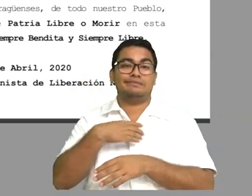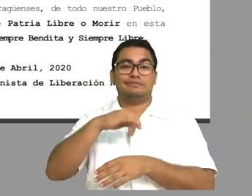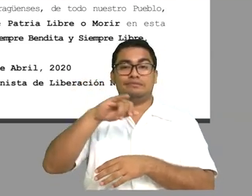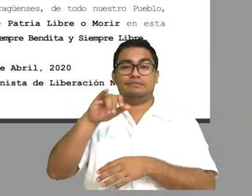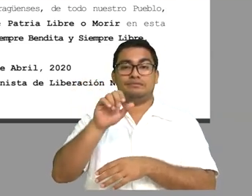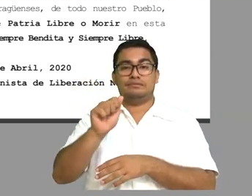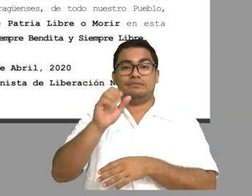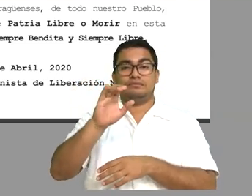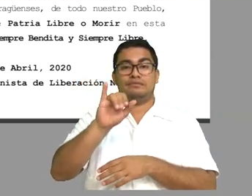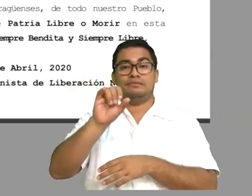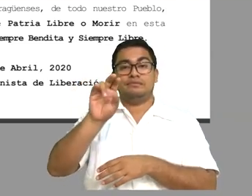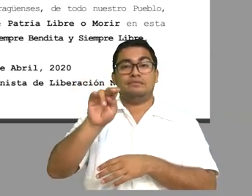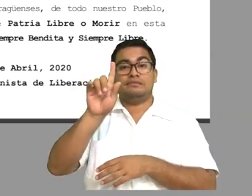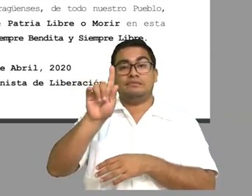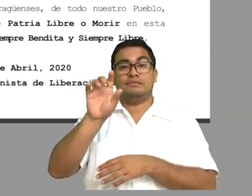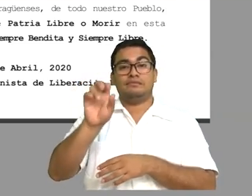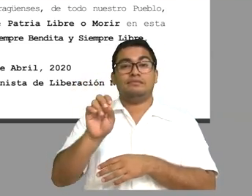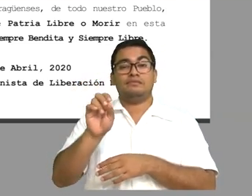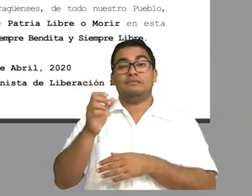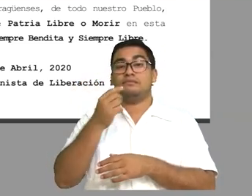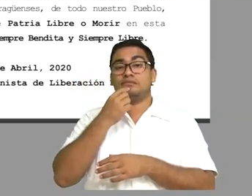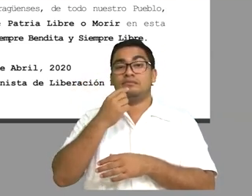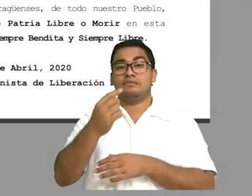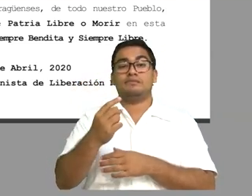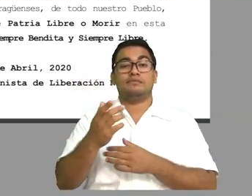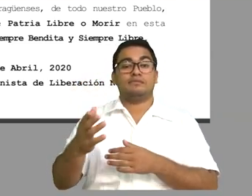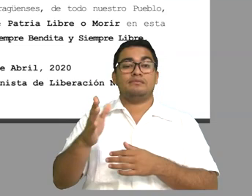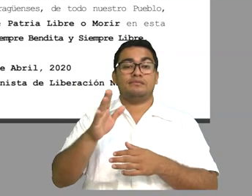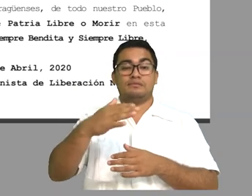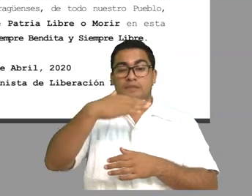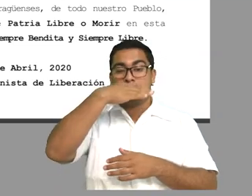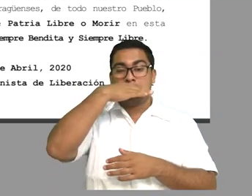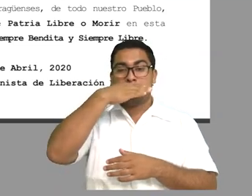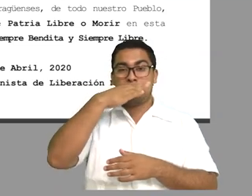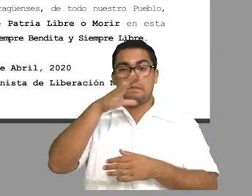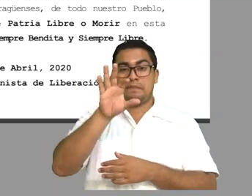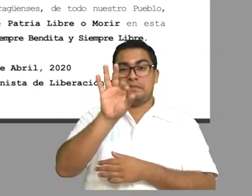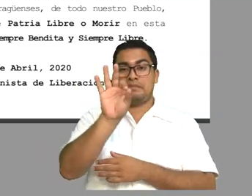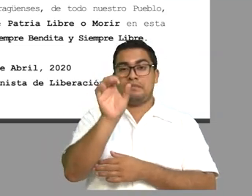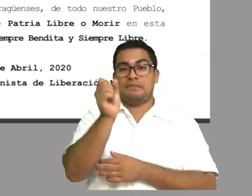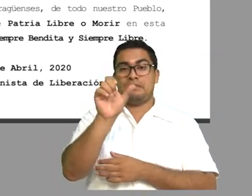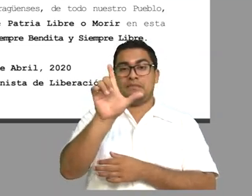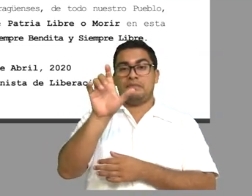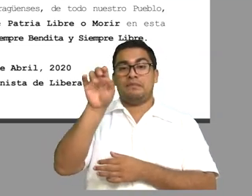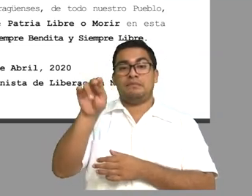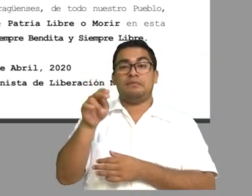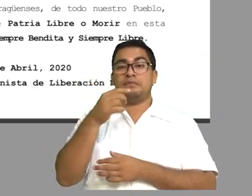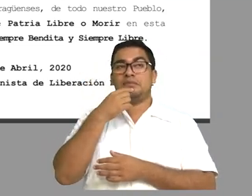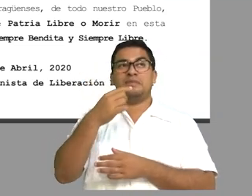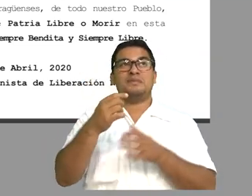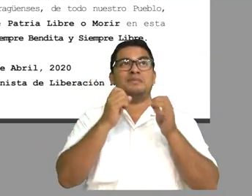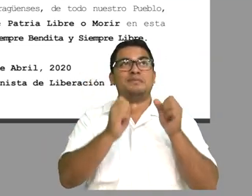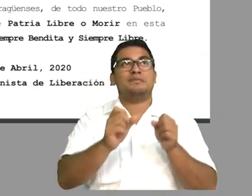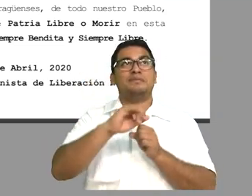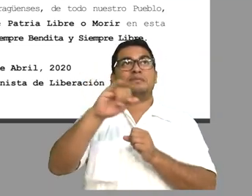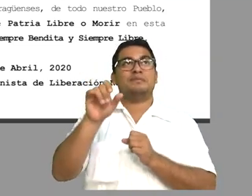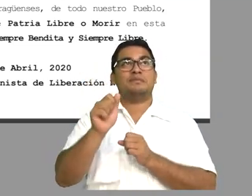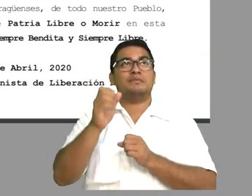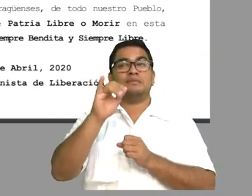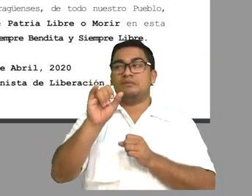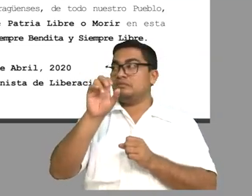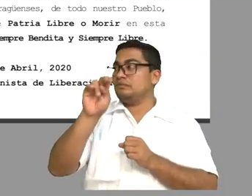El Frente Sandinista de Liberación Nacional, al despedir a Jacinto,